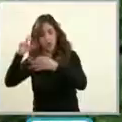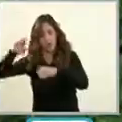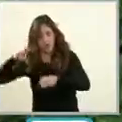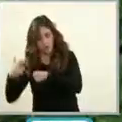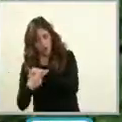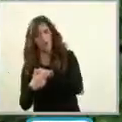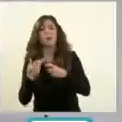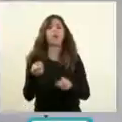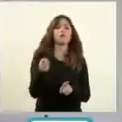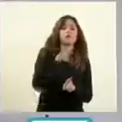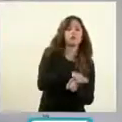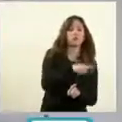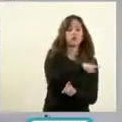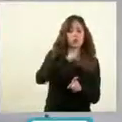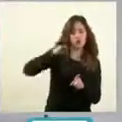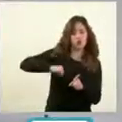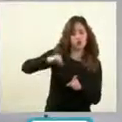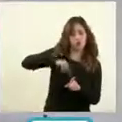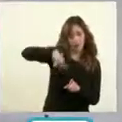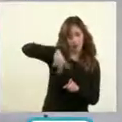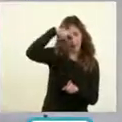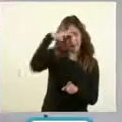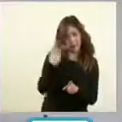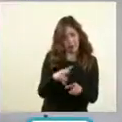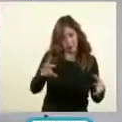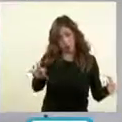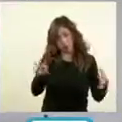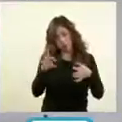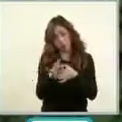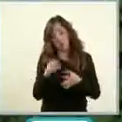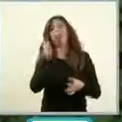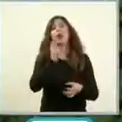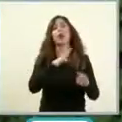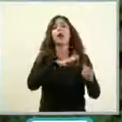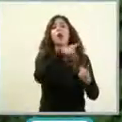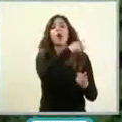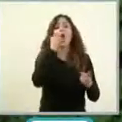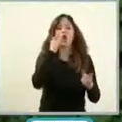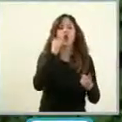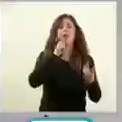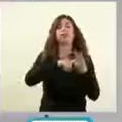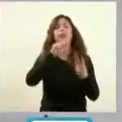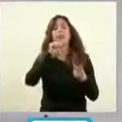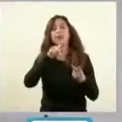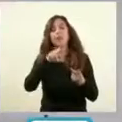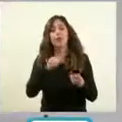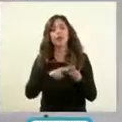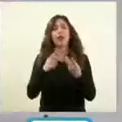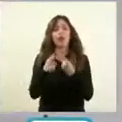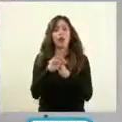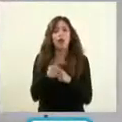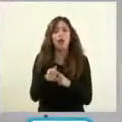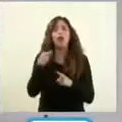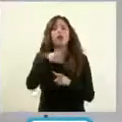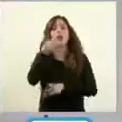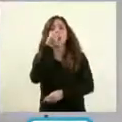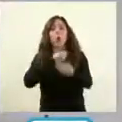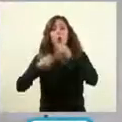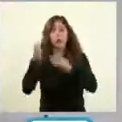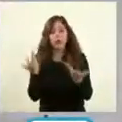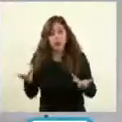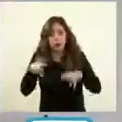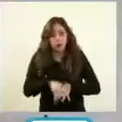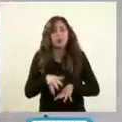elementos prehispánicos. Claro. Porque nueces y almendras, Oye, dirían los chefs modernos, cacahuates. comida fusión. Sí. Comida